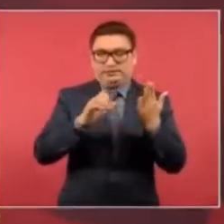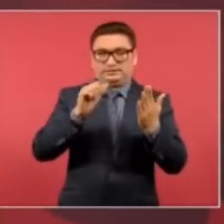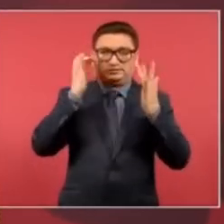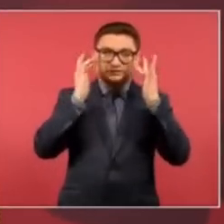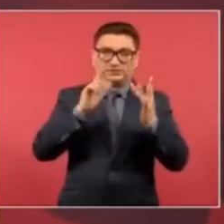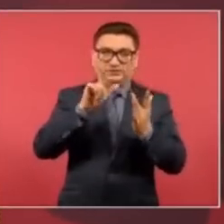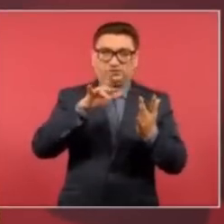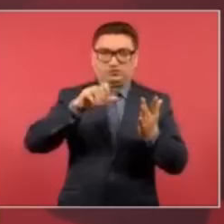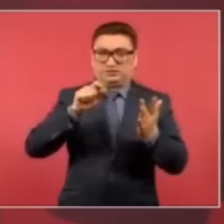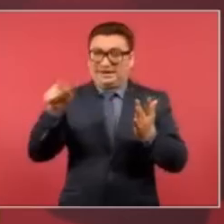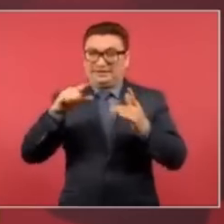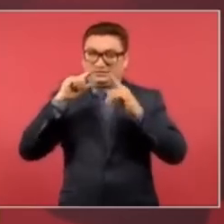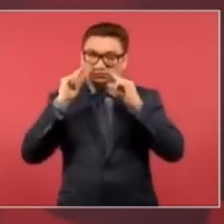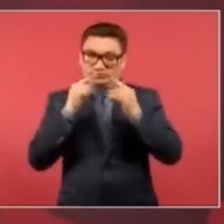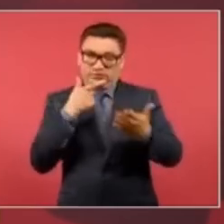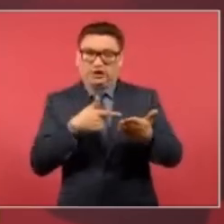Zapata